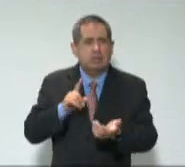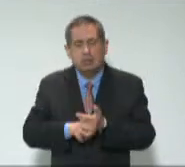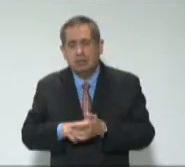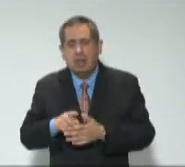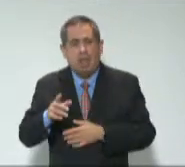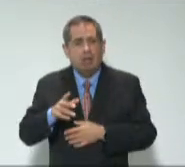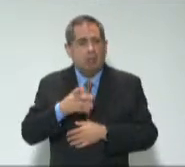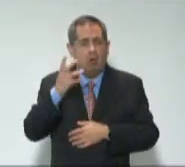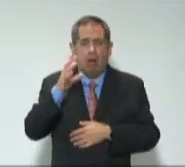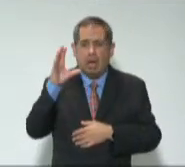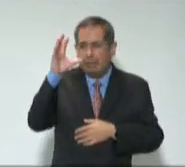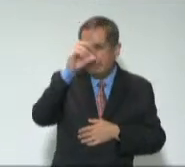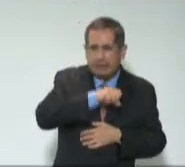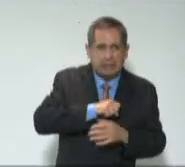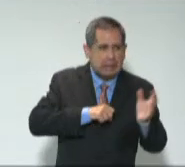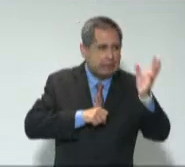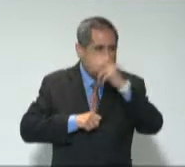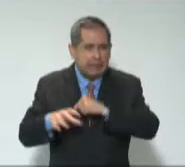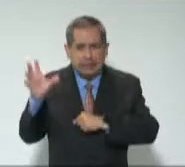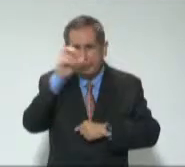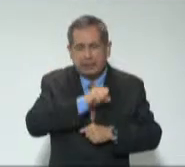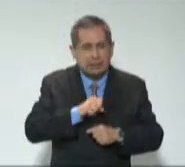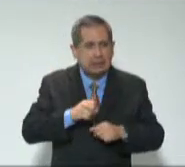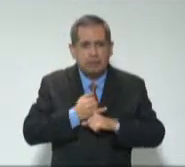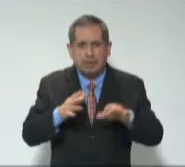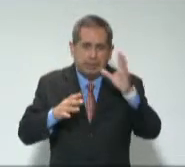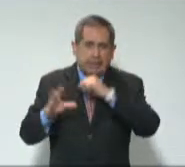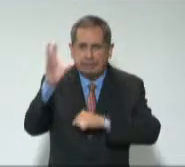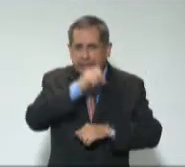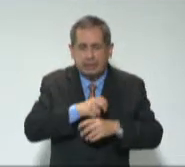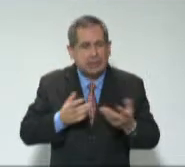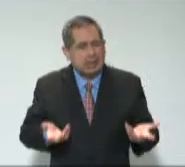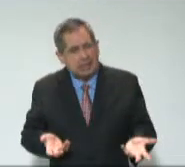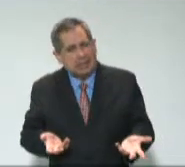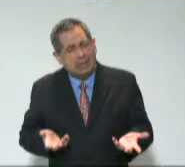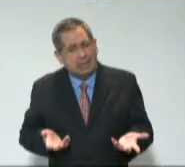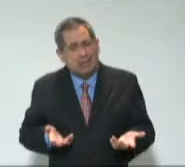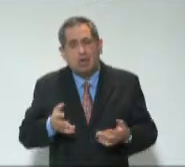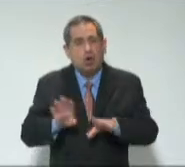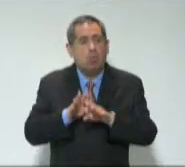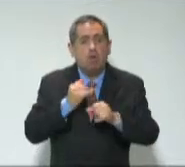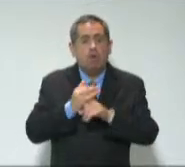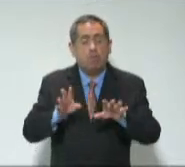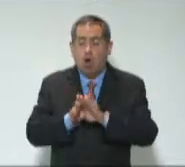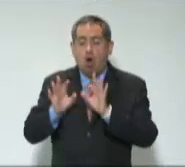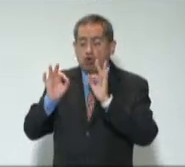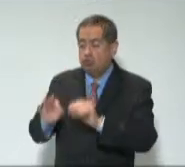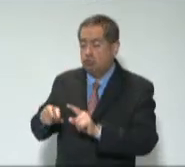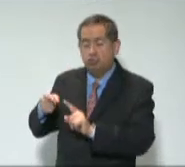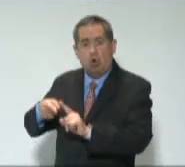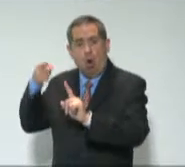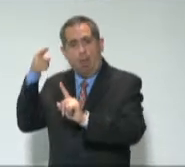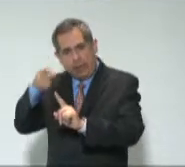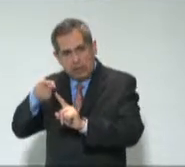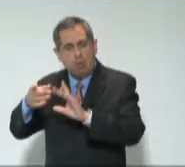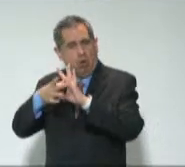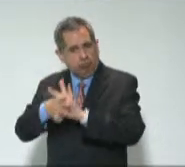misinformation porque vamos en un en un continuo gradual entre la información que tiene un